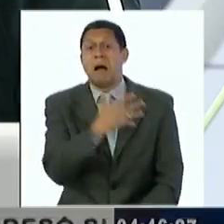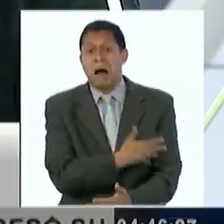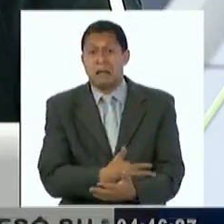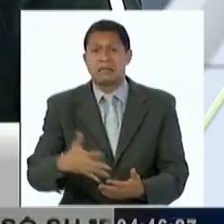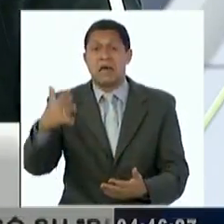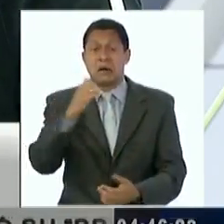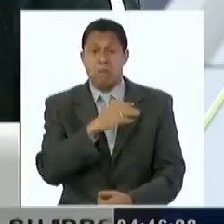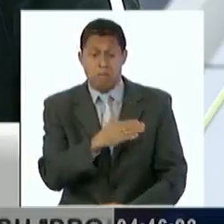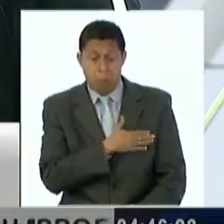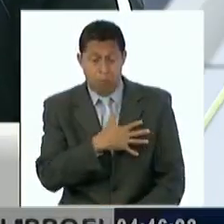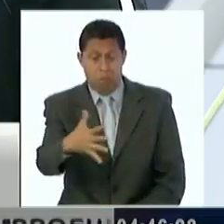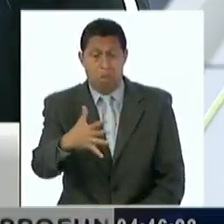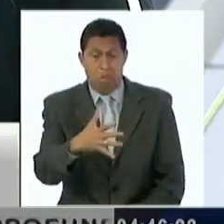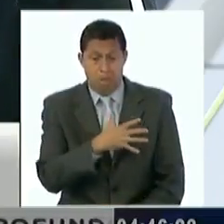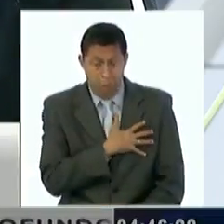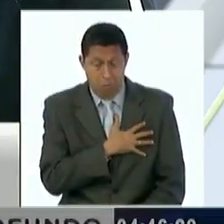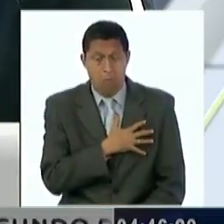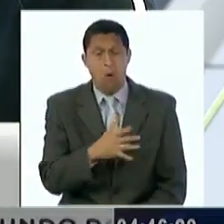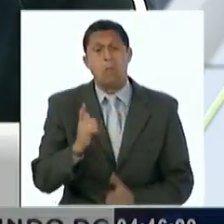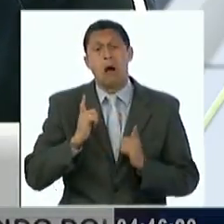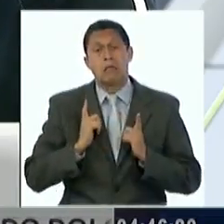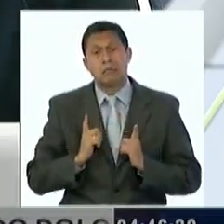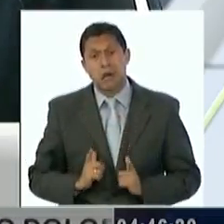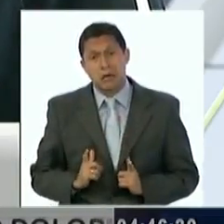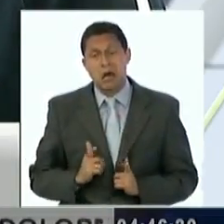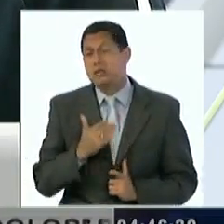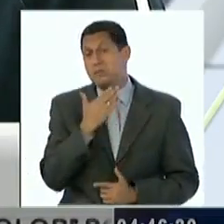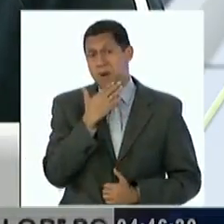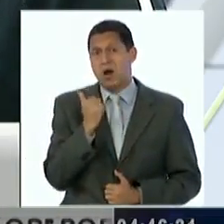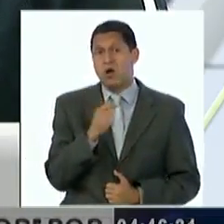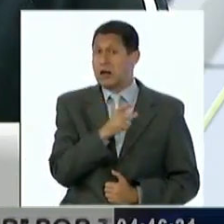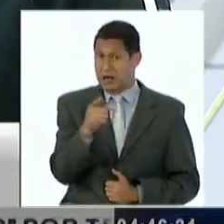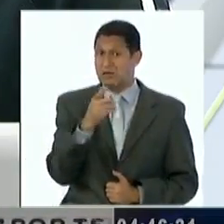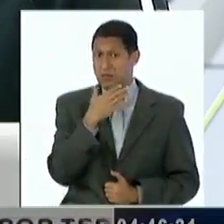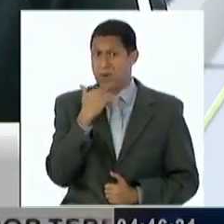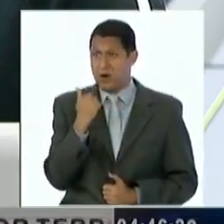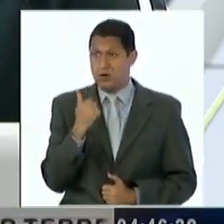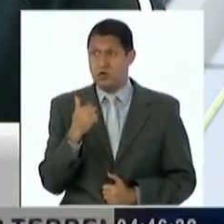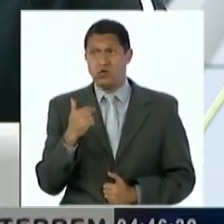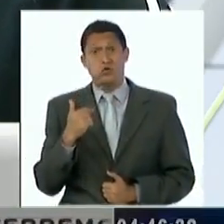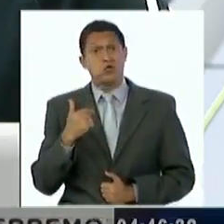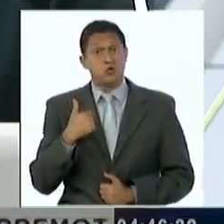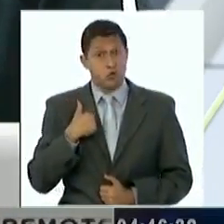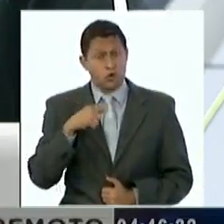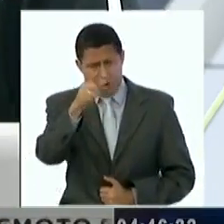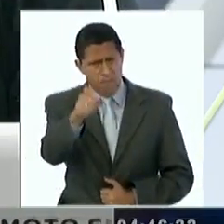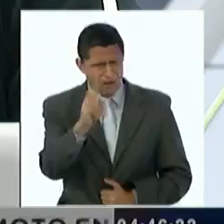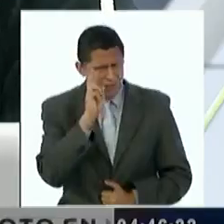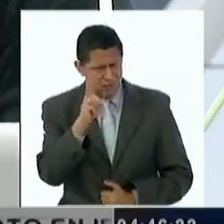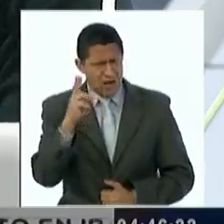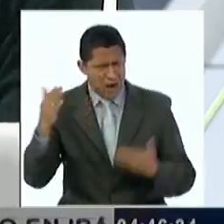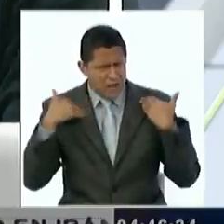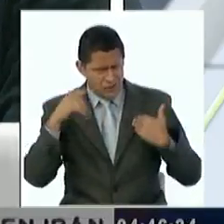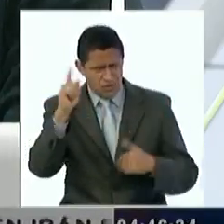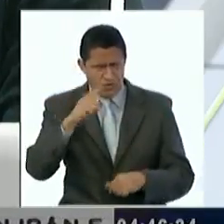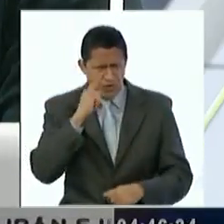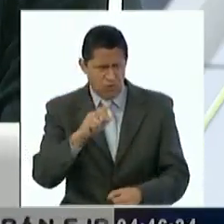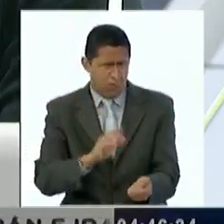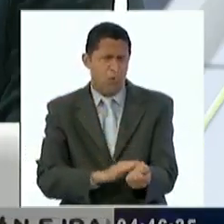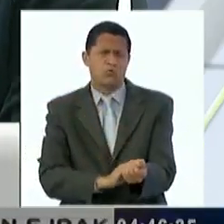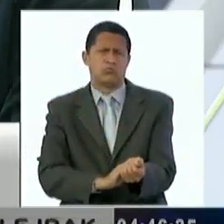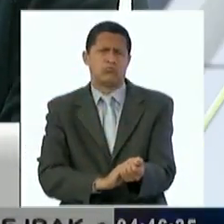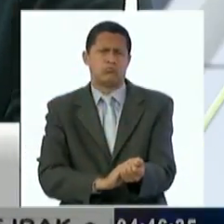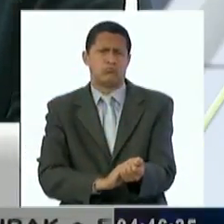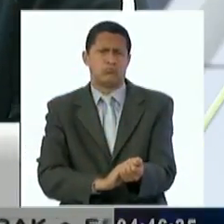latido entonces se trabaja mucho más descansado con mejor rendimiento y esa es la idea yo le yo sé con un presidente hace ejercicio no yo le miro el pulso